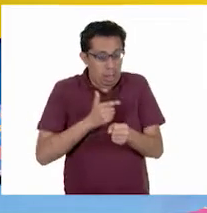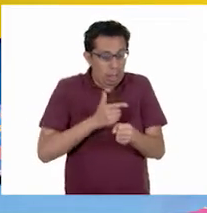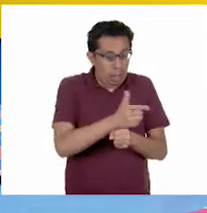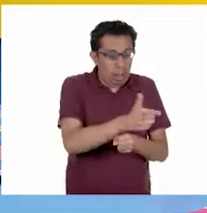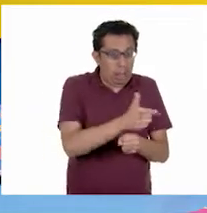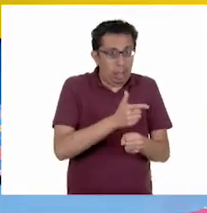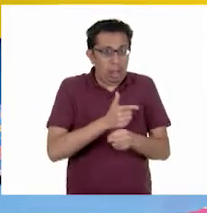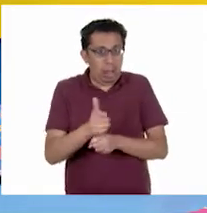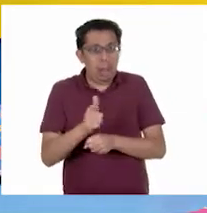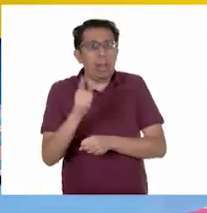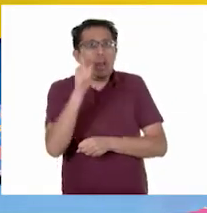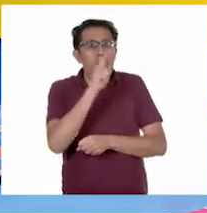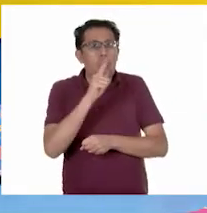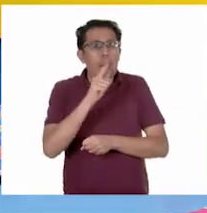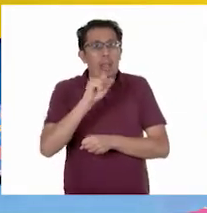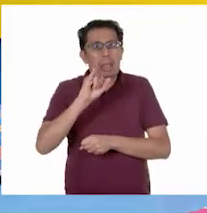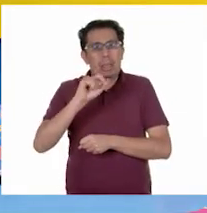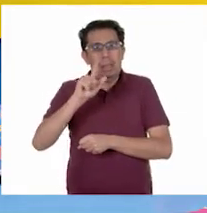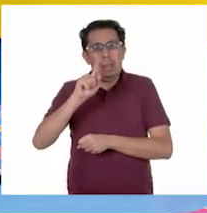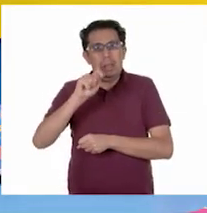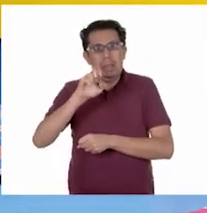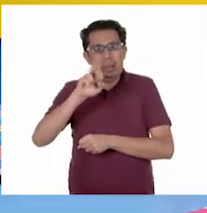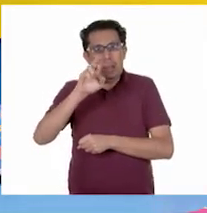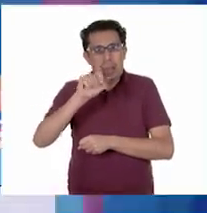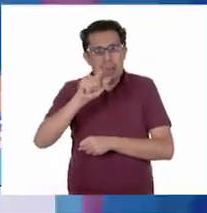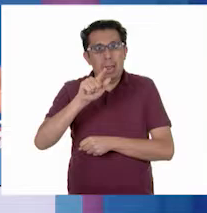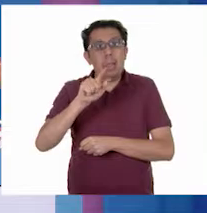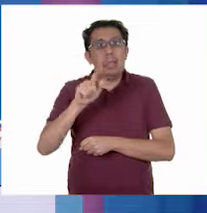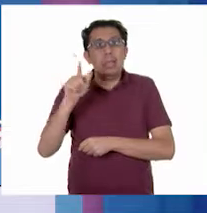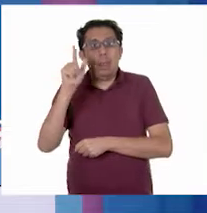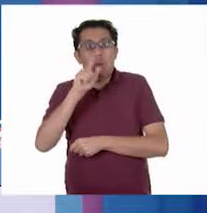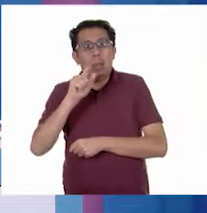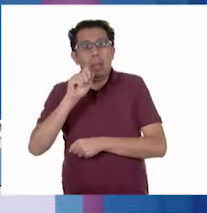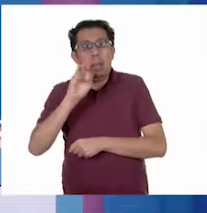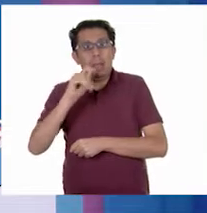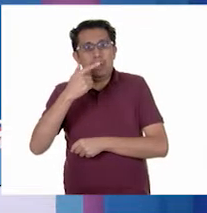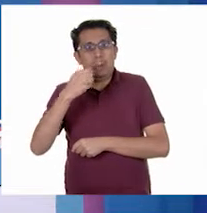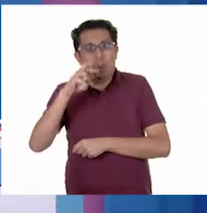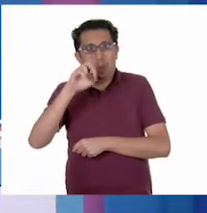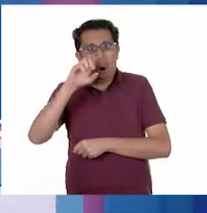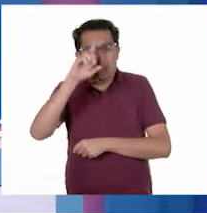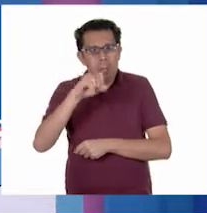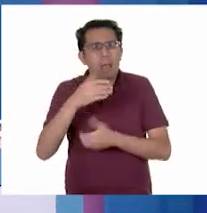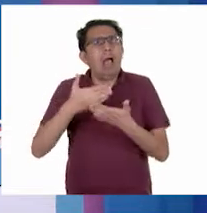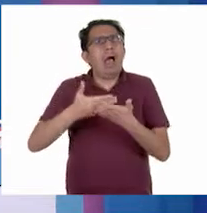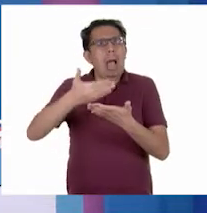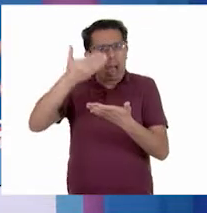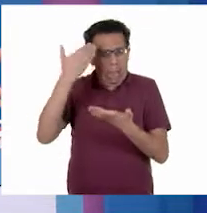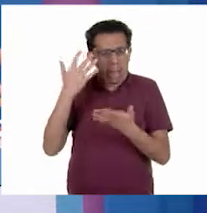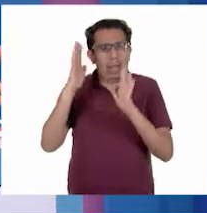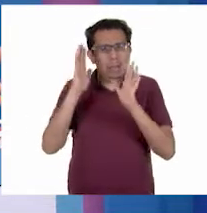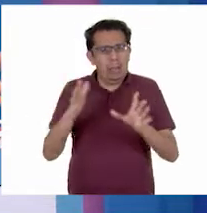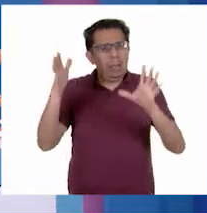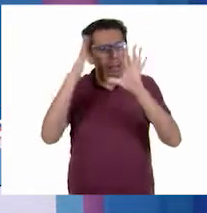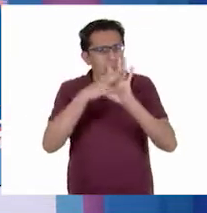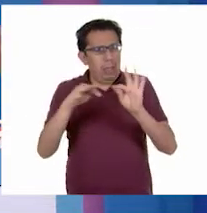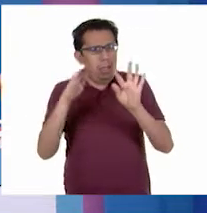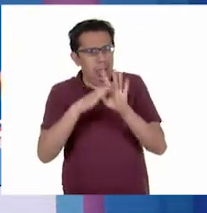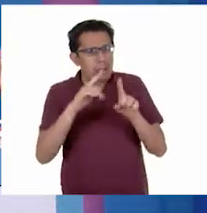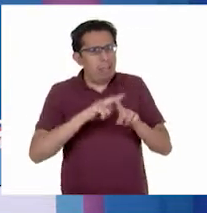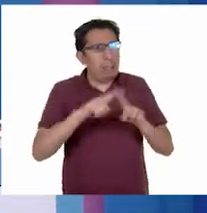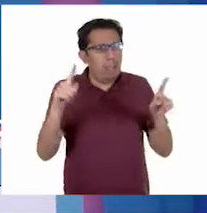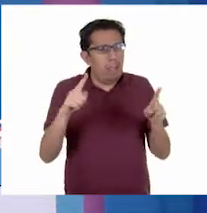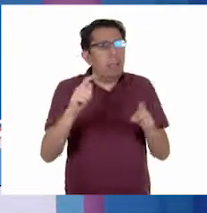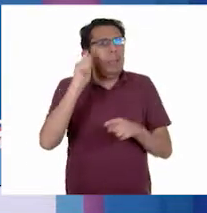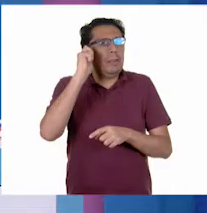como lo dije, y el lenguaje figurado. Ya en otros grados hemos hablado de estas diferencias y será muy interesante poder